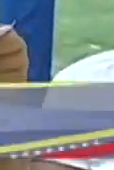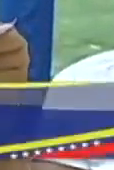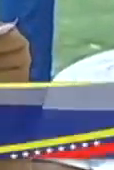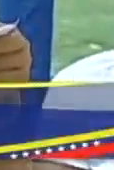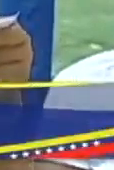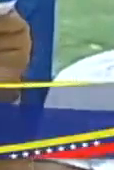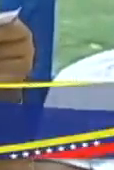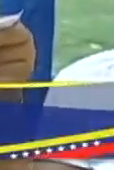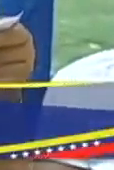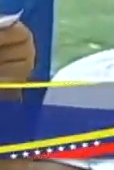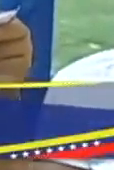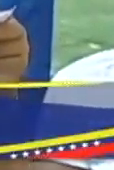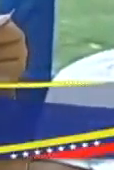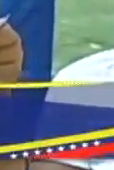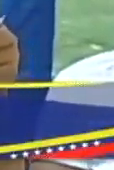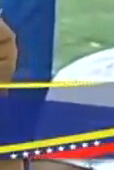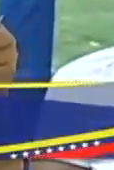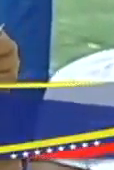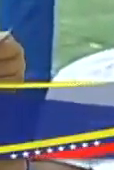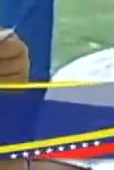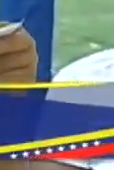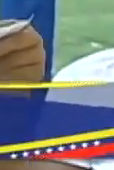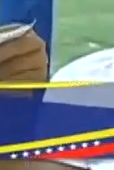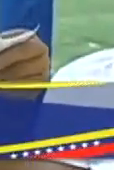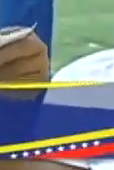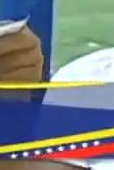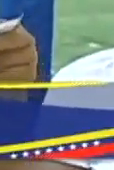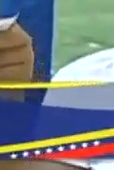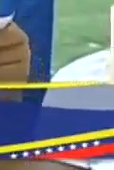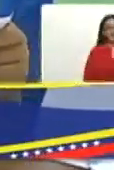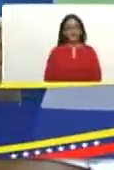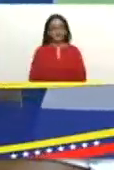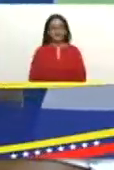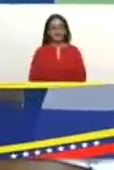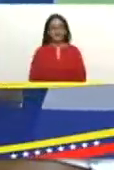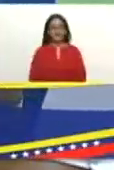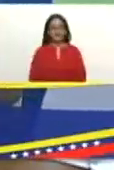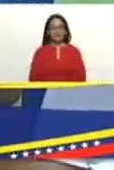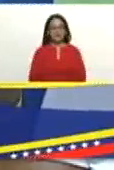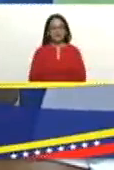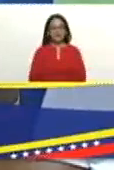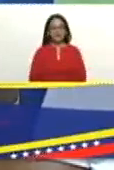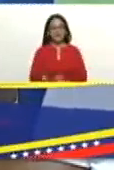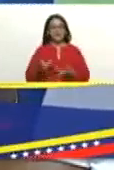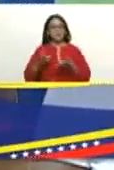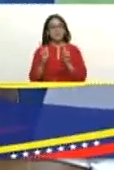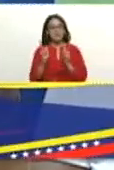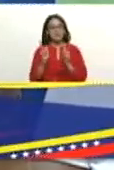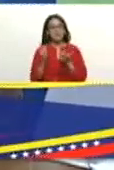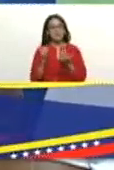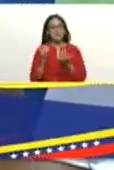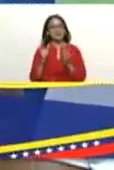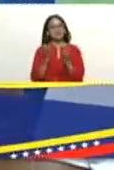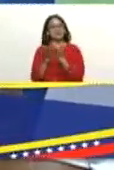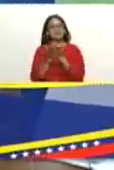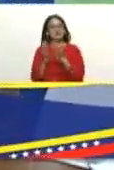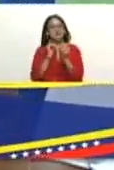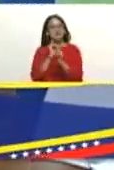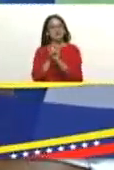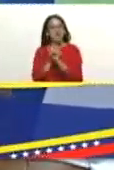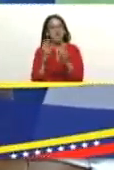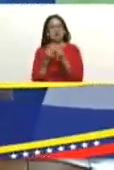aledañas. Ese es el primer requerimiento. El segundo, la aprobación del servicio CanTV, que permita el servicio de Internet, que junto a